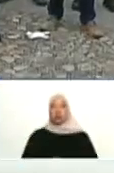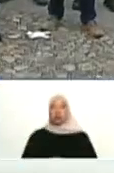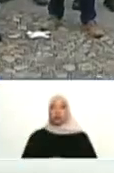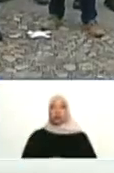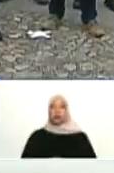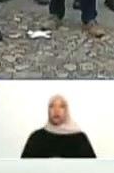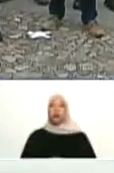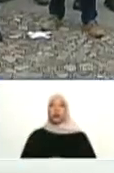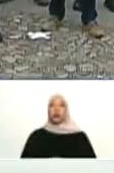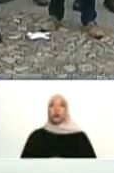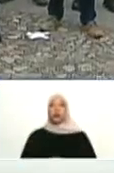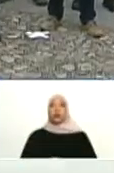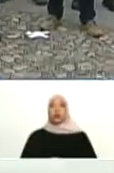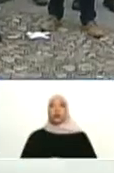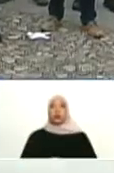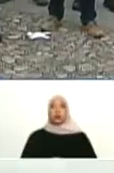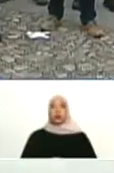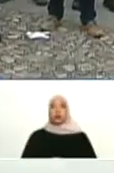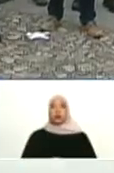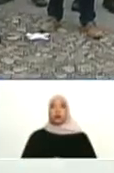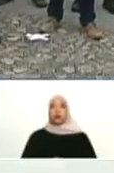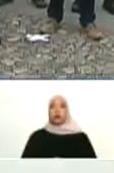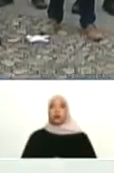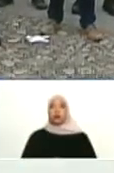presidente. Costas del Caribe